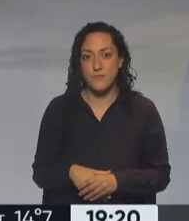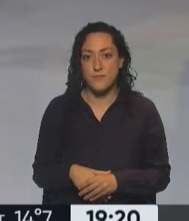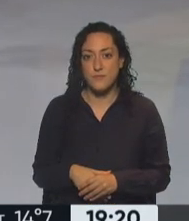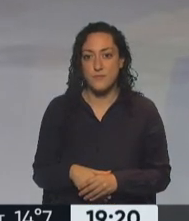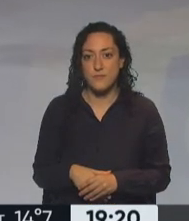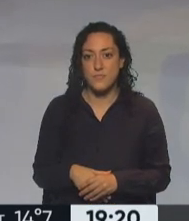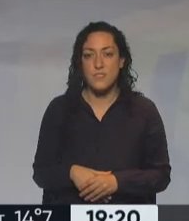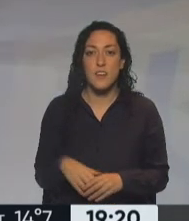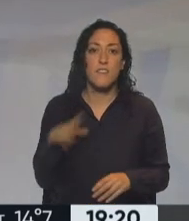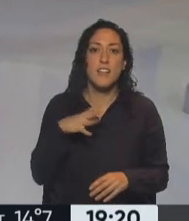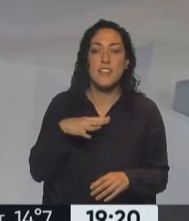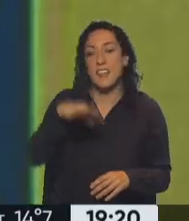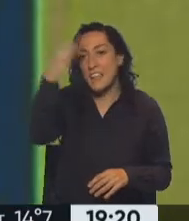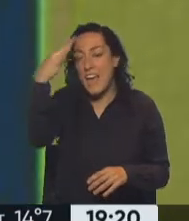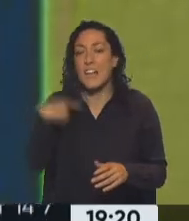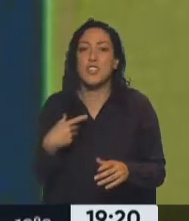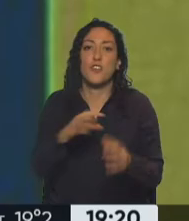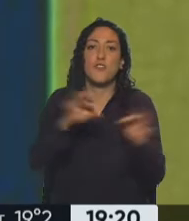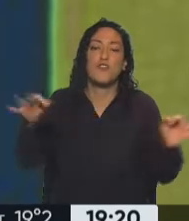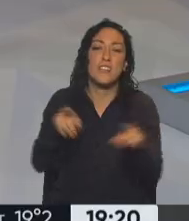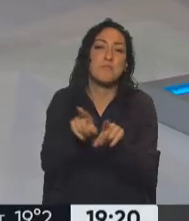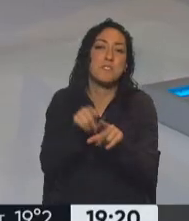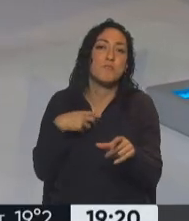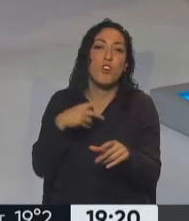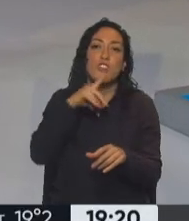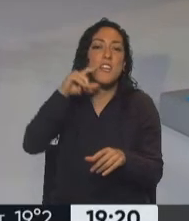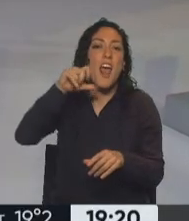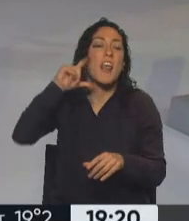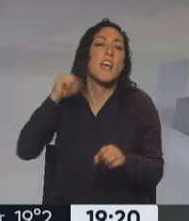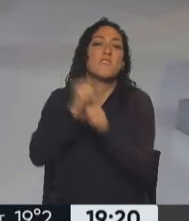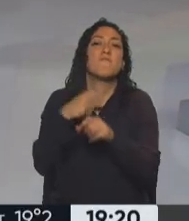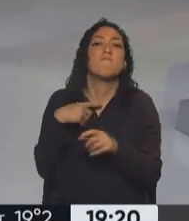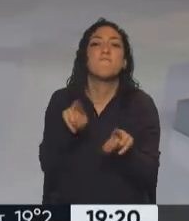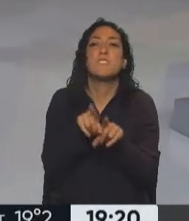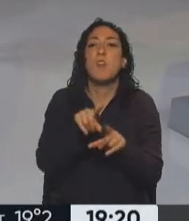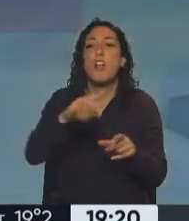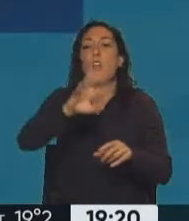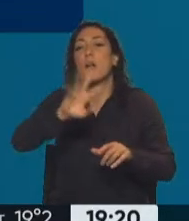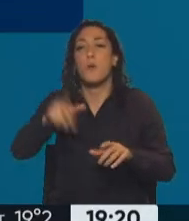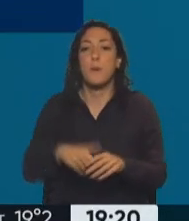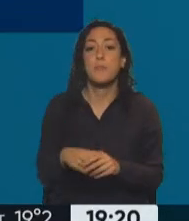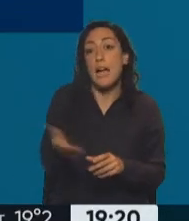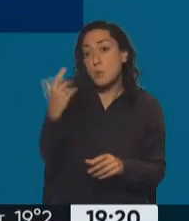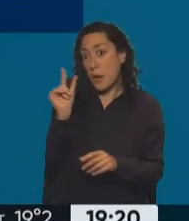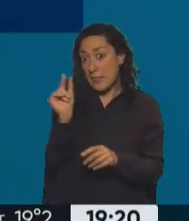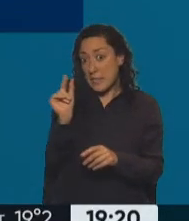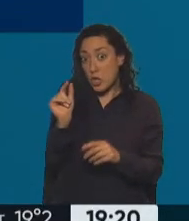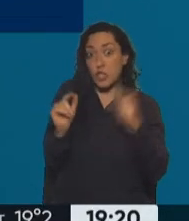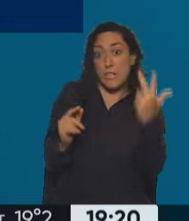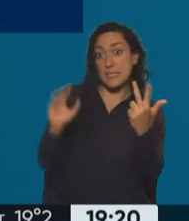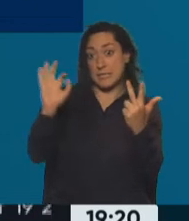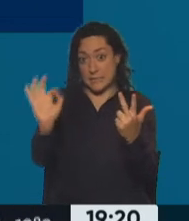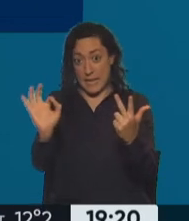Faltó el Maipo. Pero bueno, hablando de la fecha 20, sí, vamos a repasar porque termina mañana, ¿no? Así es, 3-0 hace un ratito. Muy bien. Le